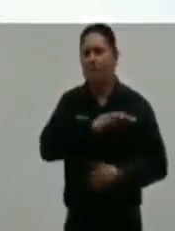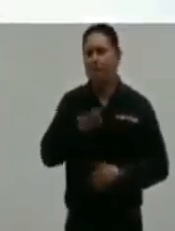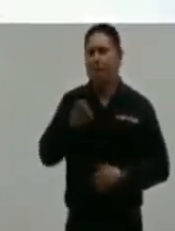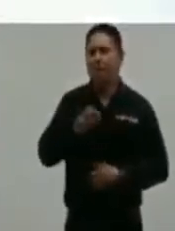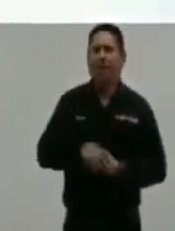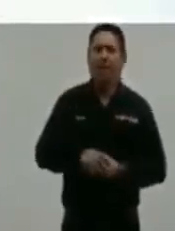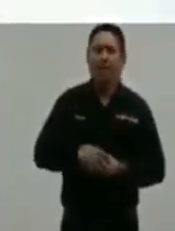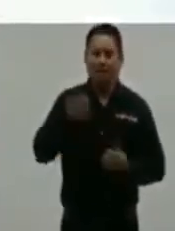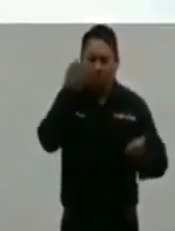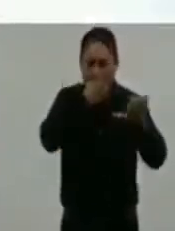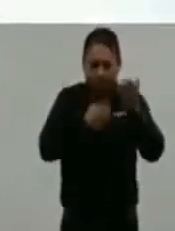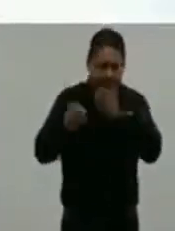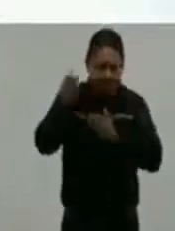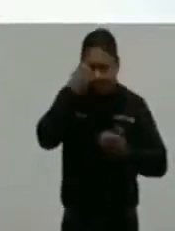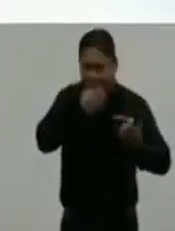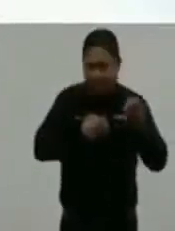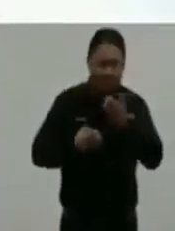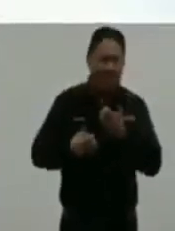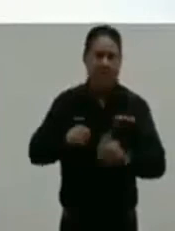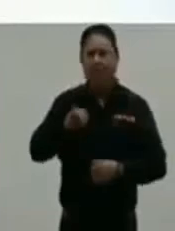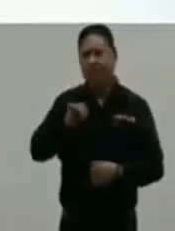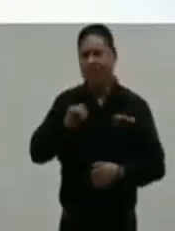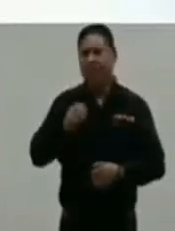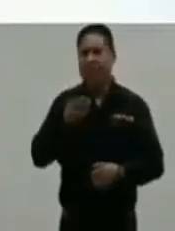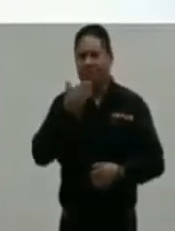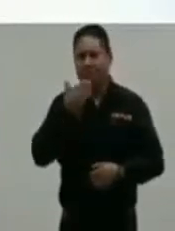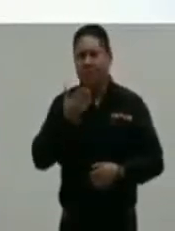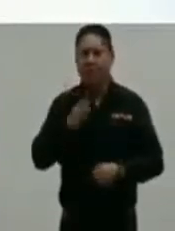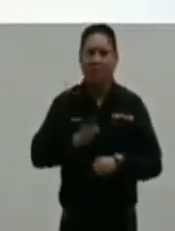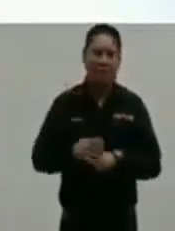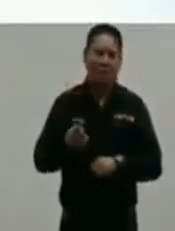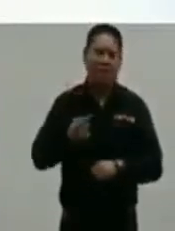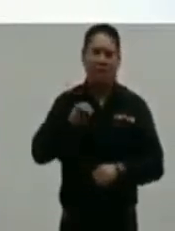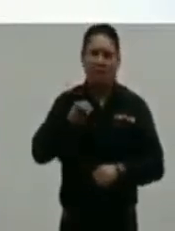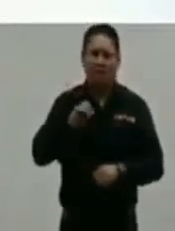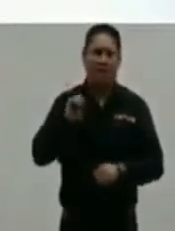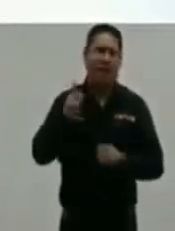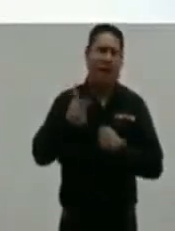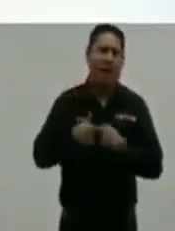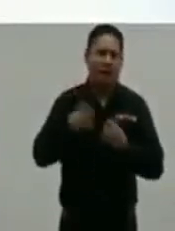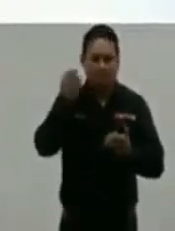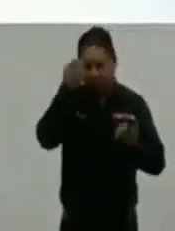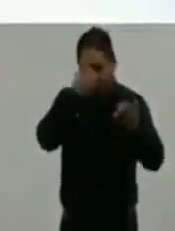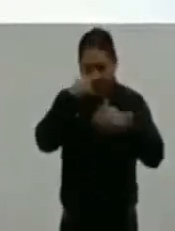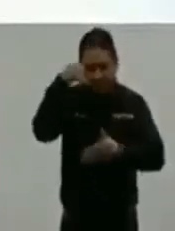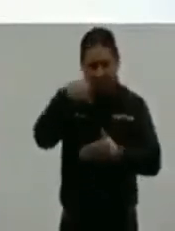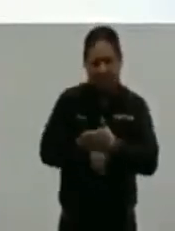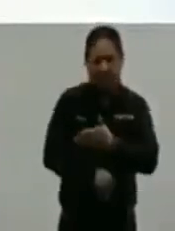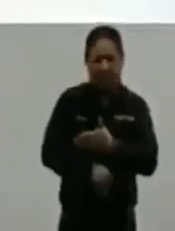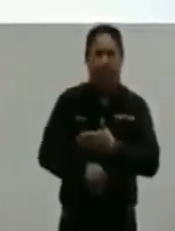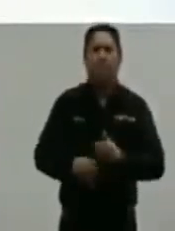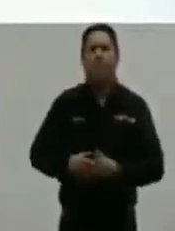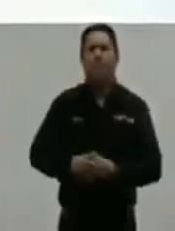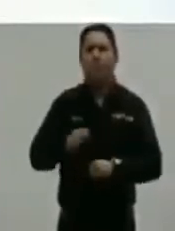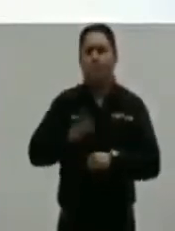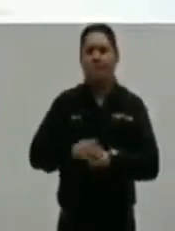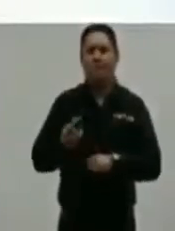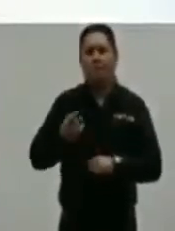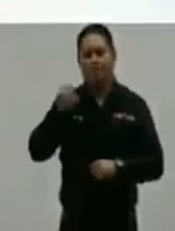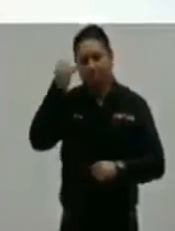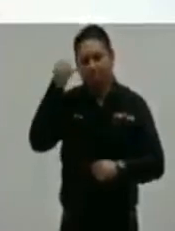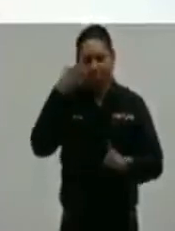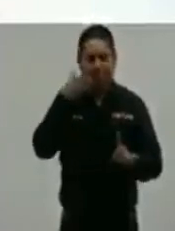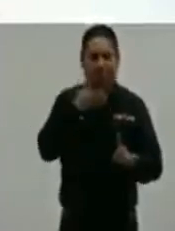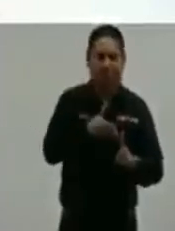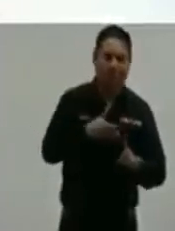los expertos en materia electoral, porque considero que es algo que debemos de analizar profundamente. Obviamente la intención